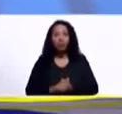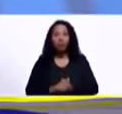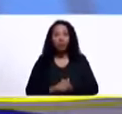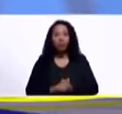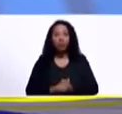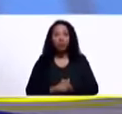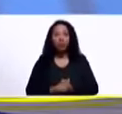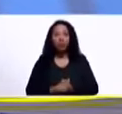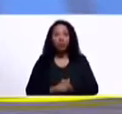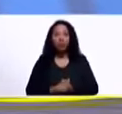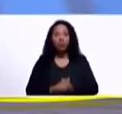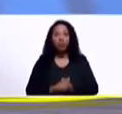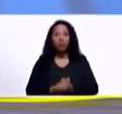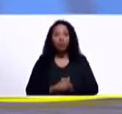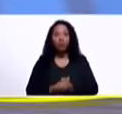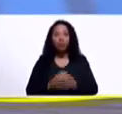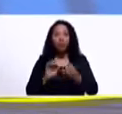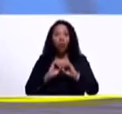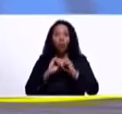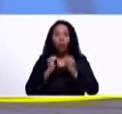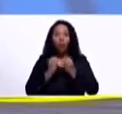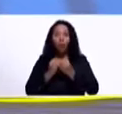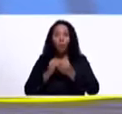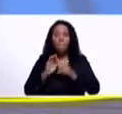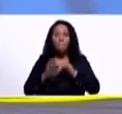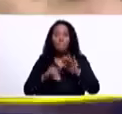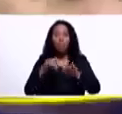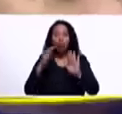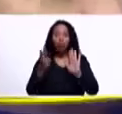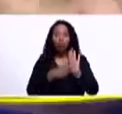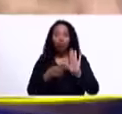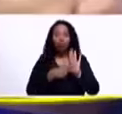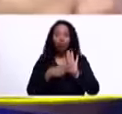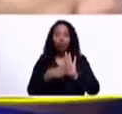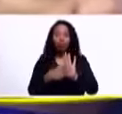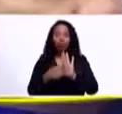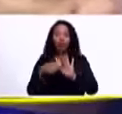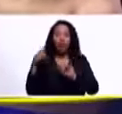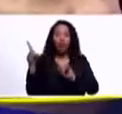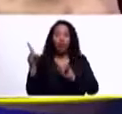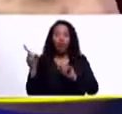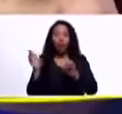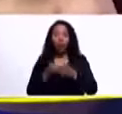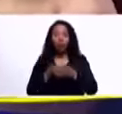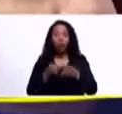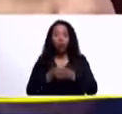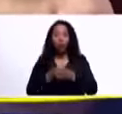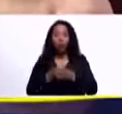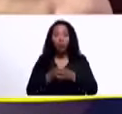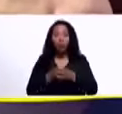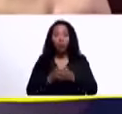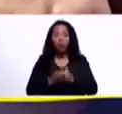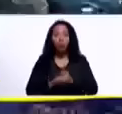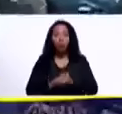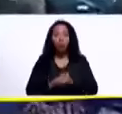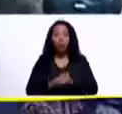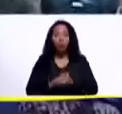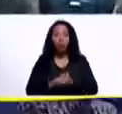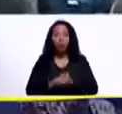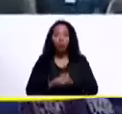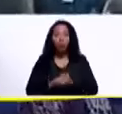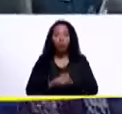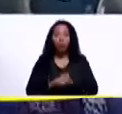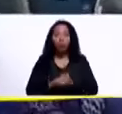Salón Paso Real, de este Plaza Real, Salón Plaza Real, de